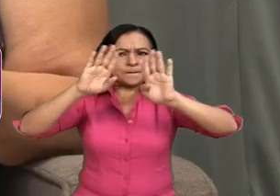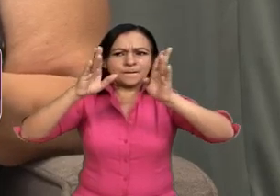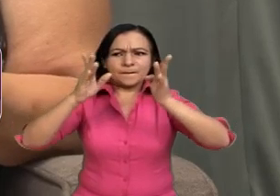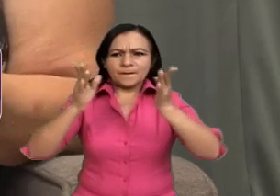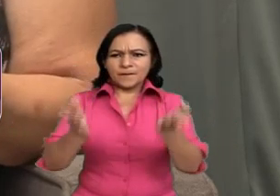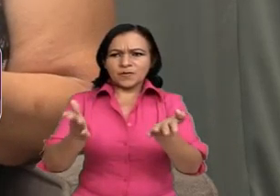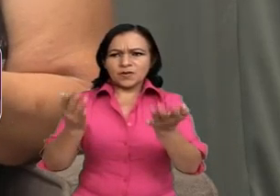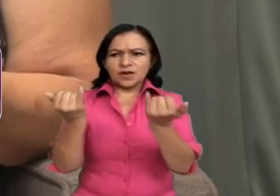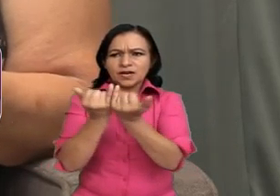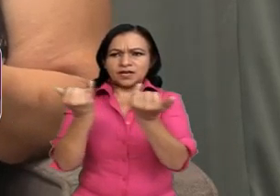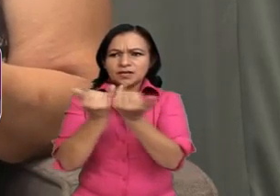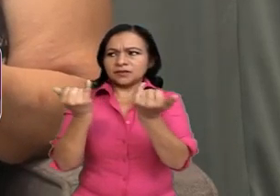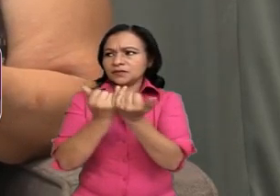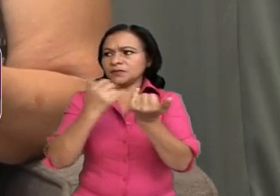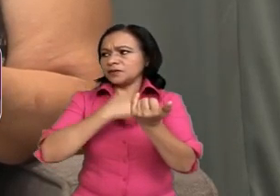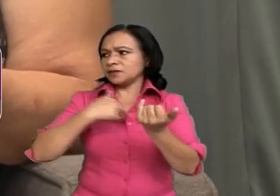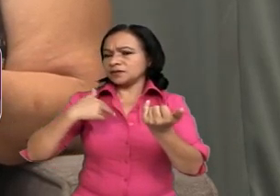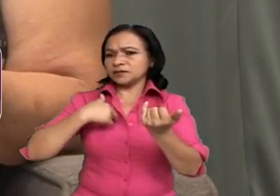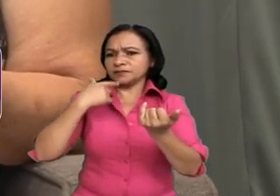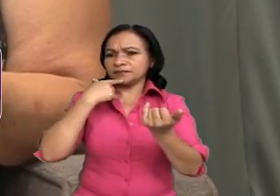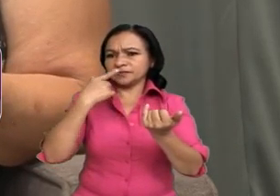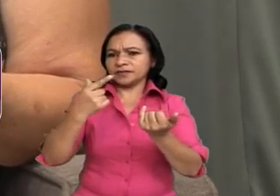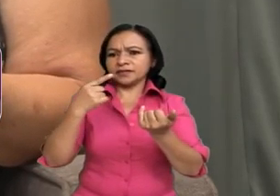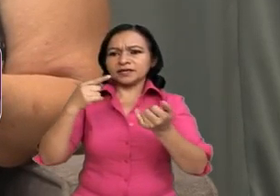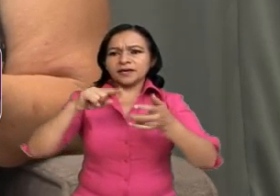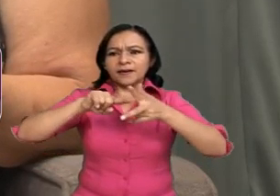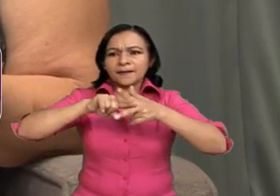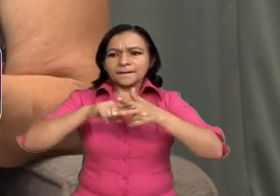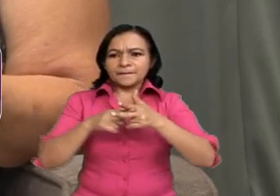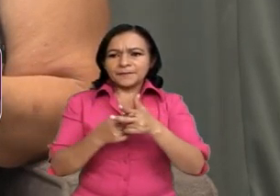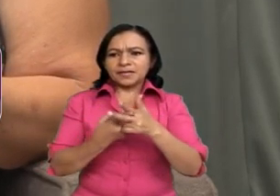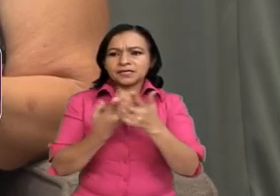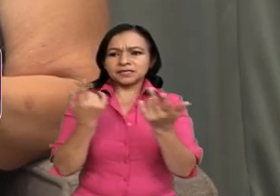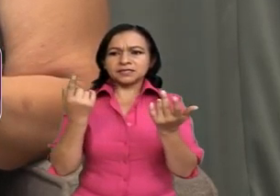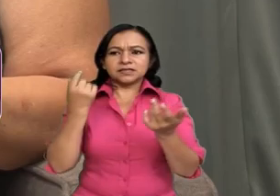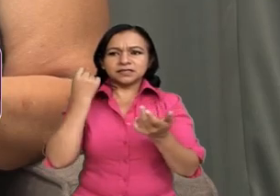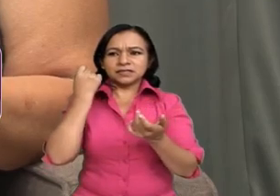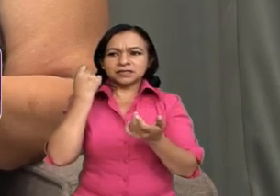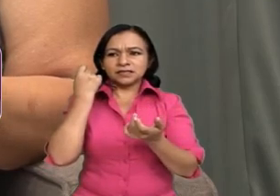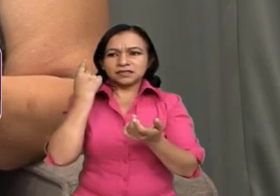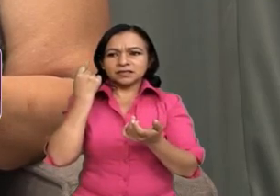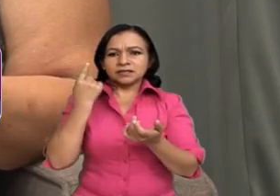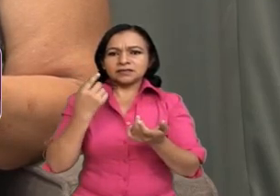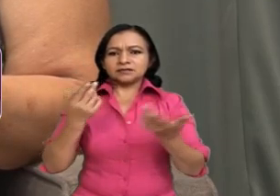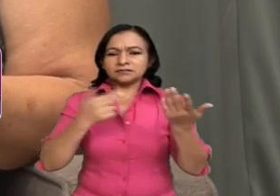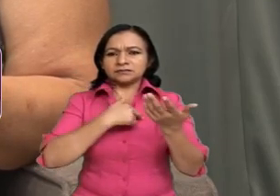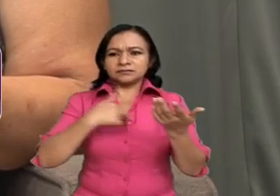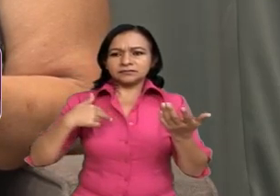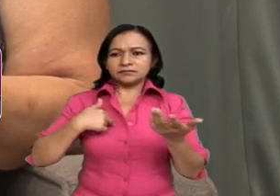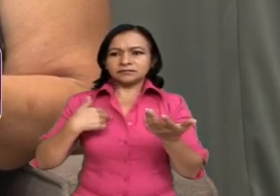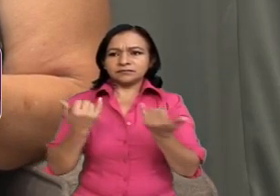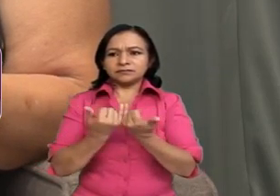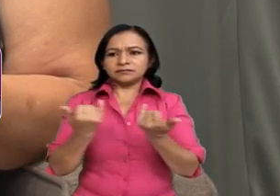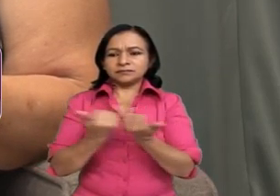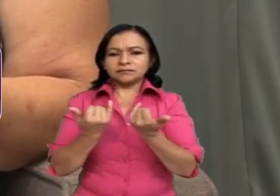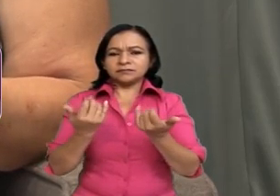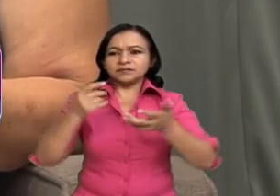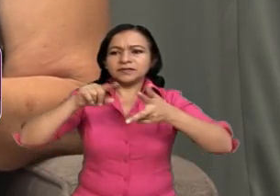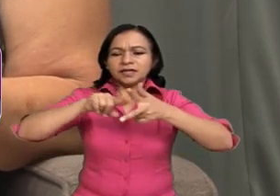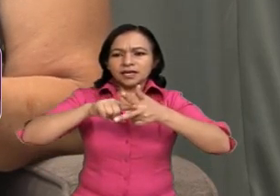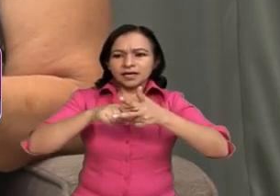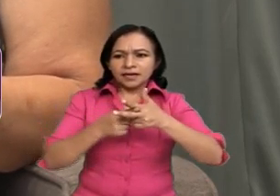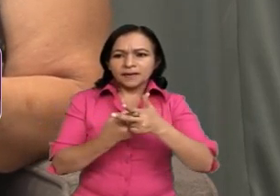al ser de esa manera explotadas, las mujeres comienzan a entender, comienzan a darse cuenta que hay que comenzar